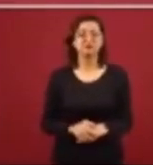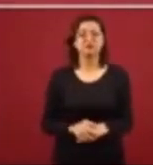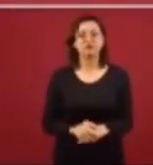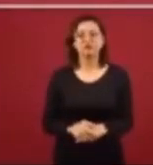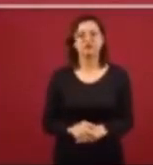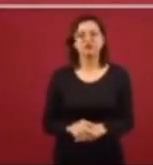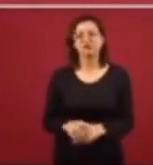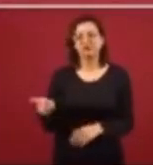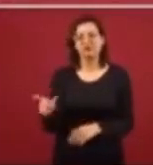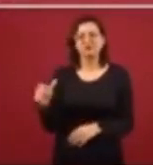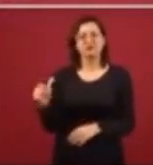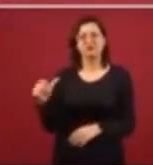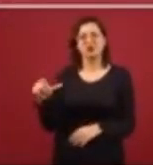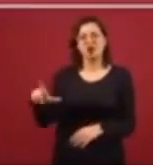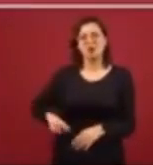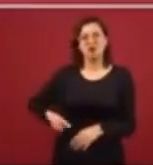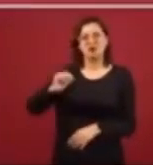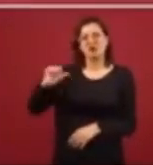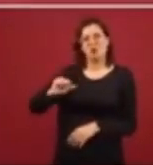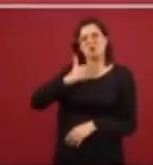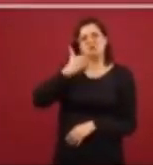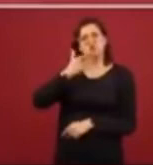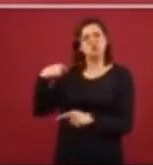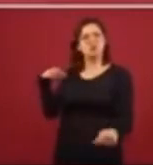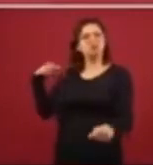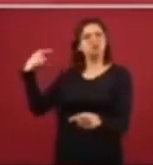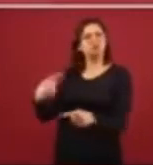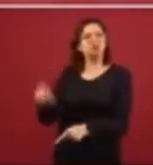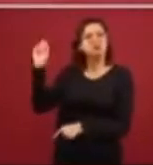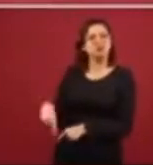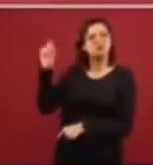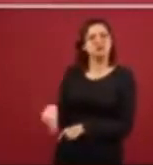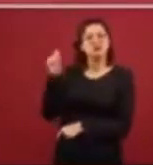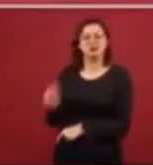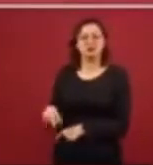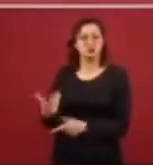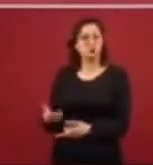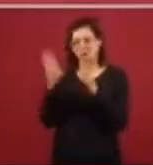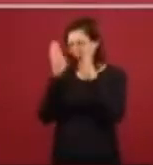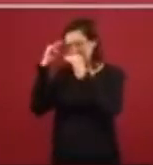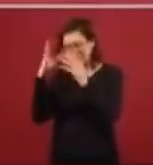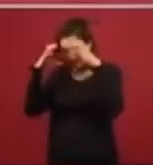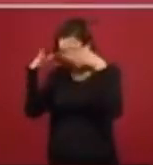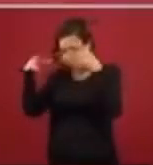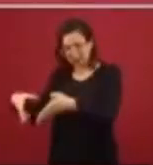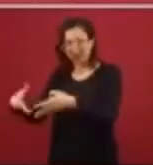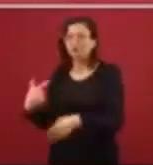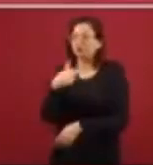en las prácticas del antiguo régimen. Entonces, si no digo nada, estoy